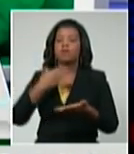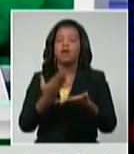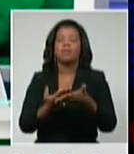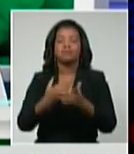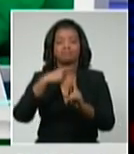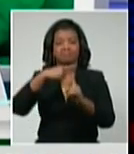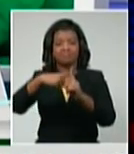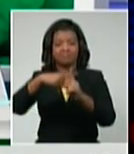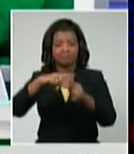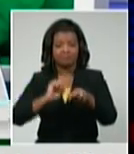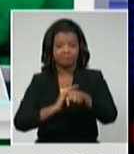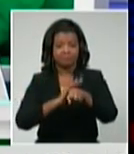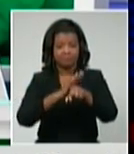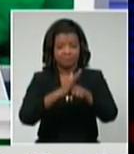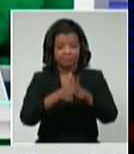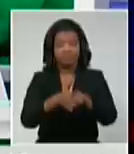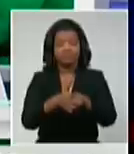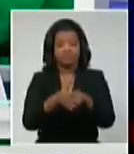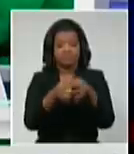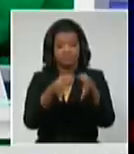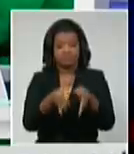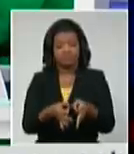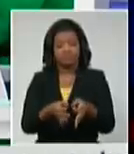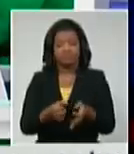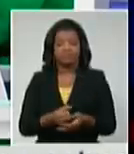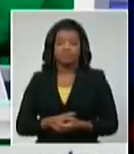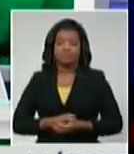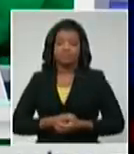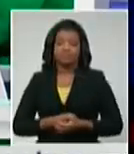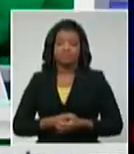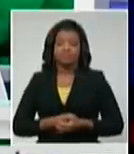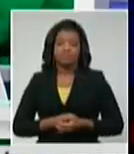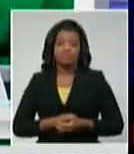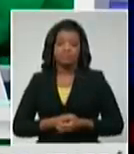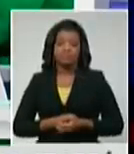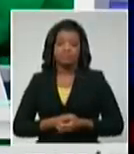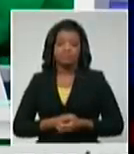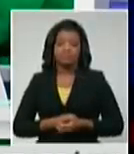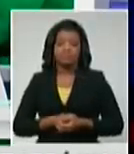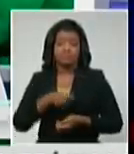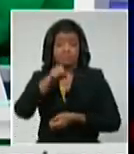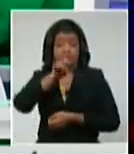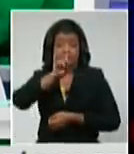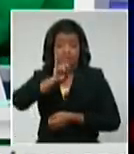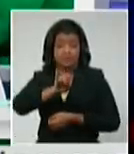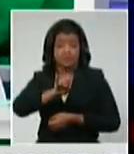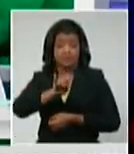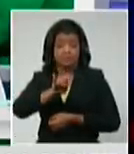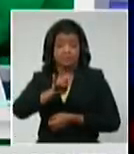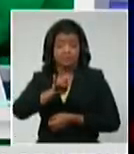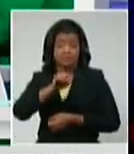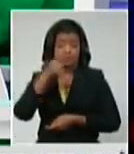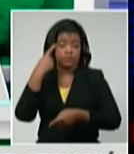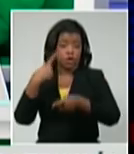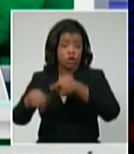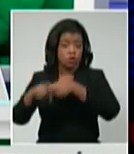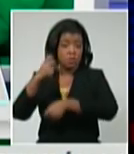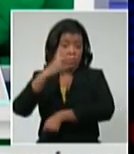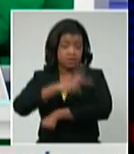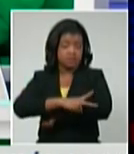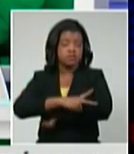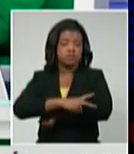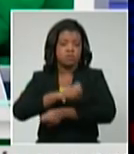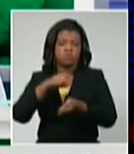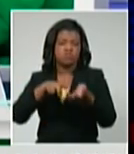que está establecido en nuestro país. Los 16 importados pertenecen a las provincias de Ciego